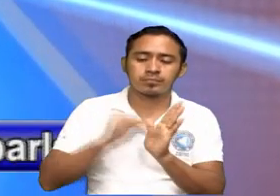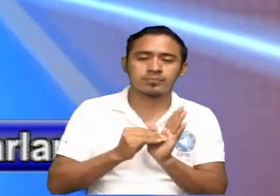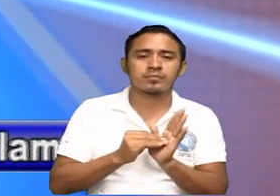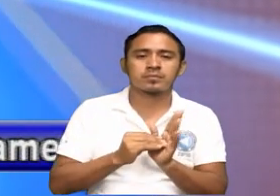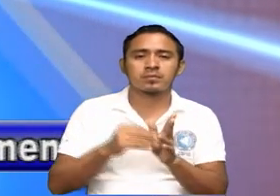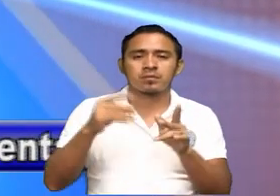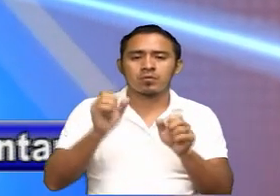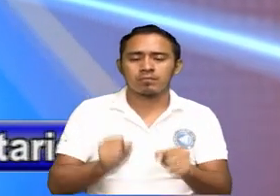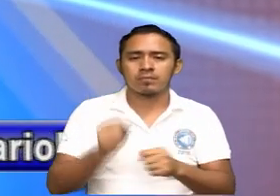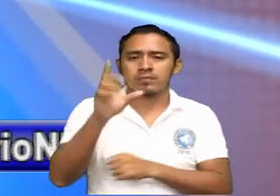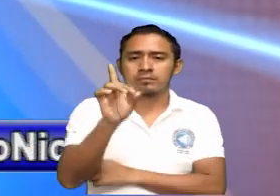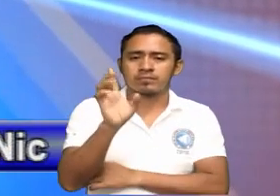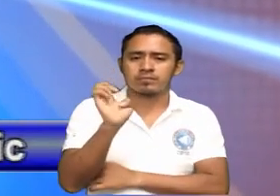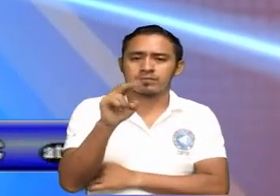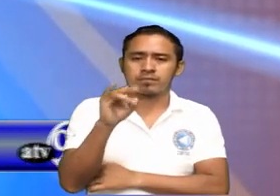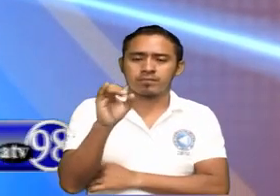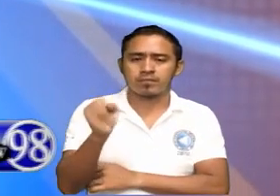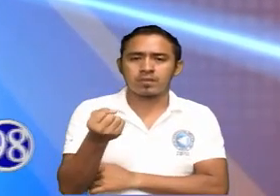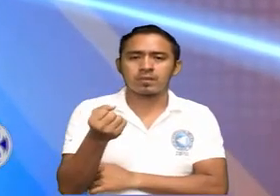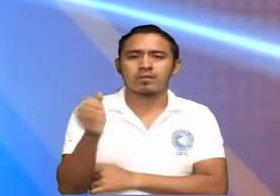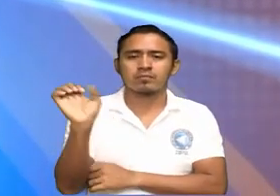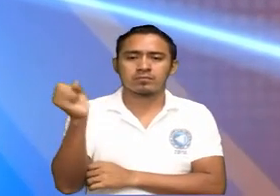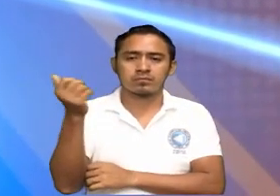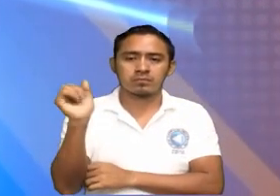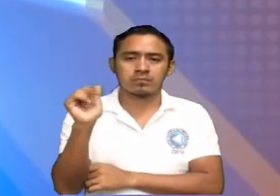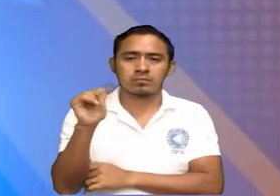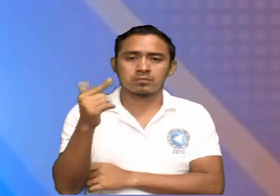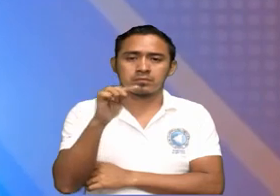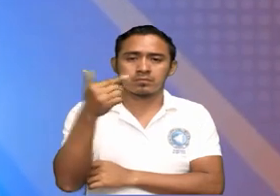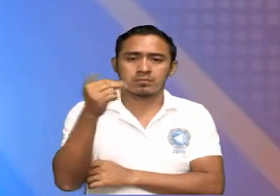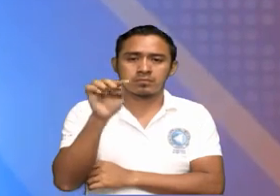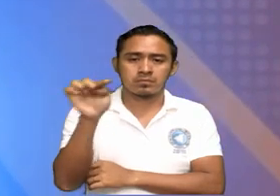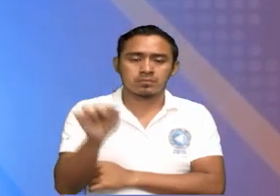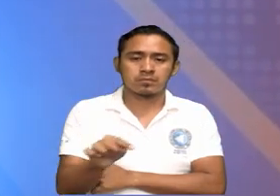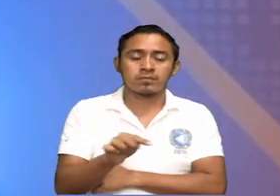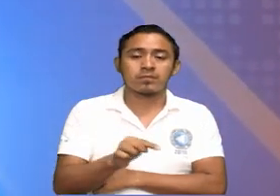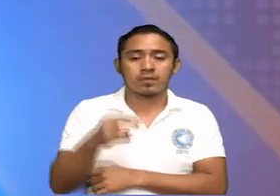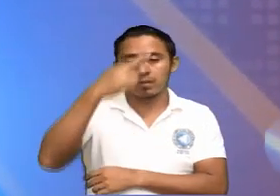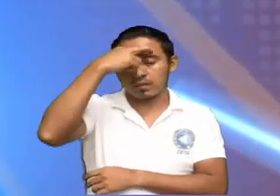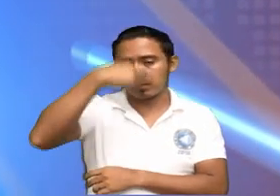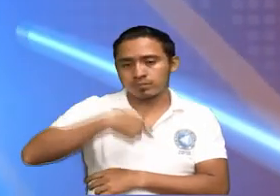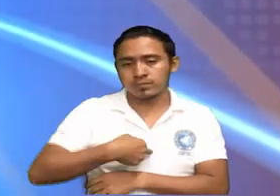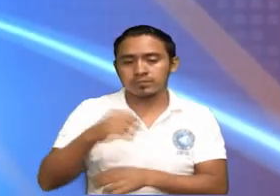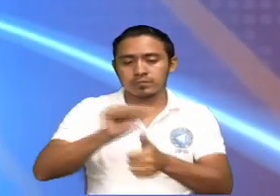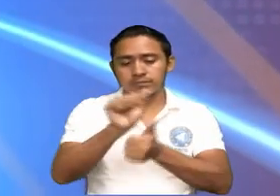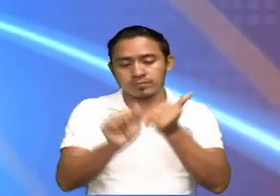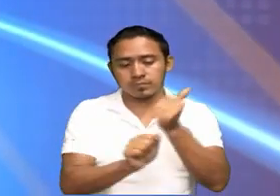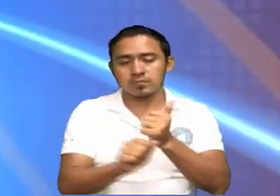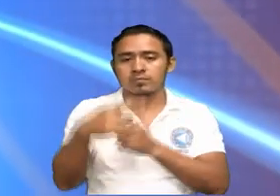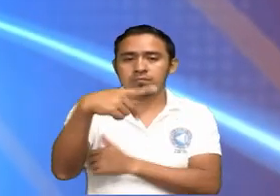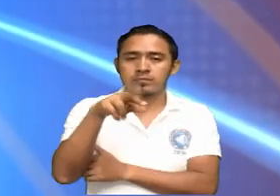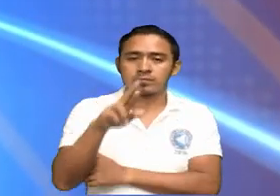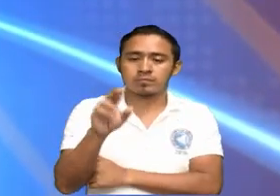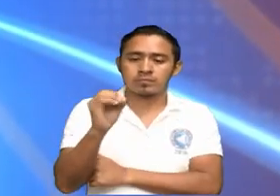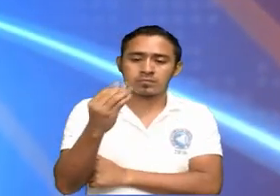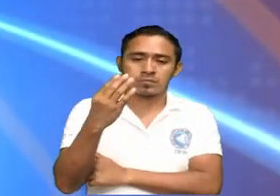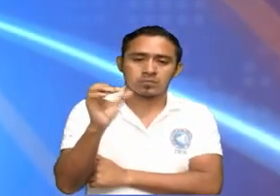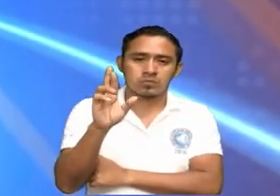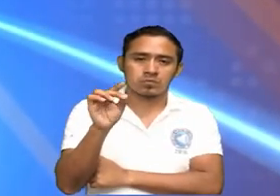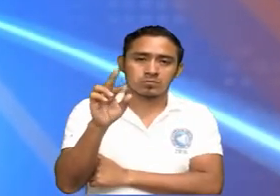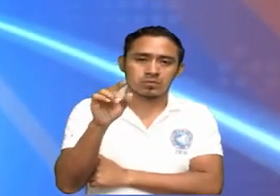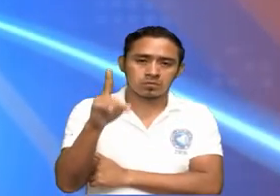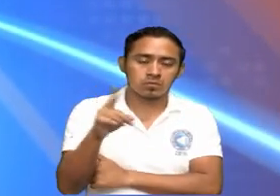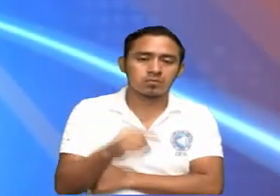hermano Denis José Sánchez López en el cargo de subprocurador general de la